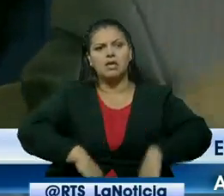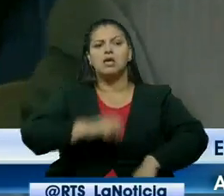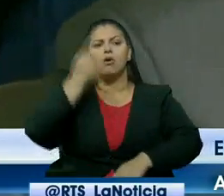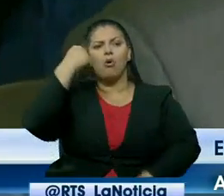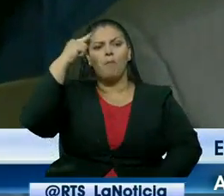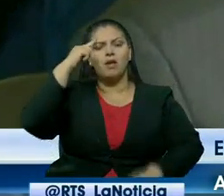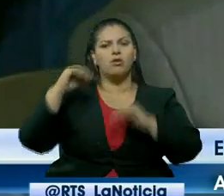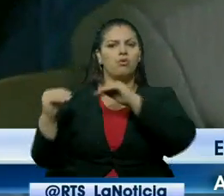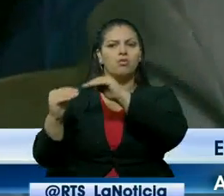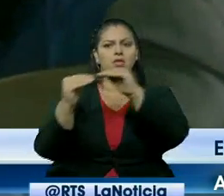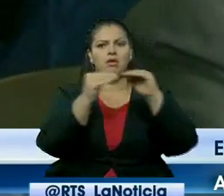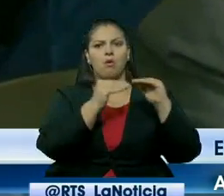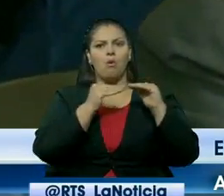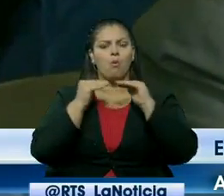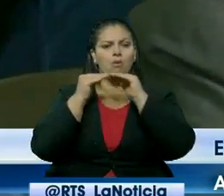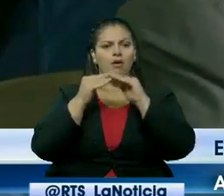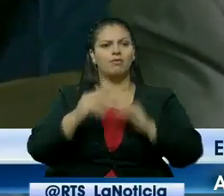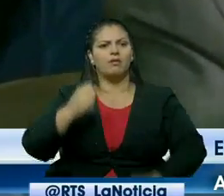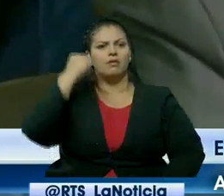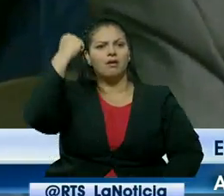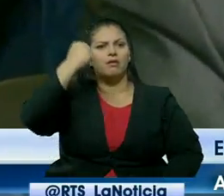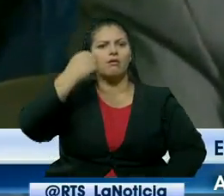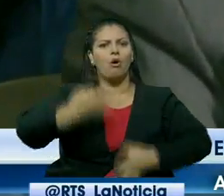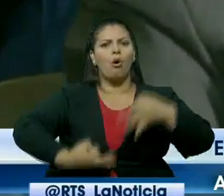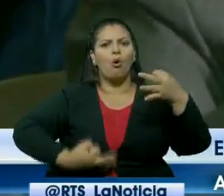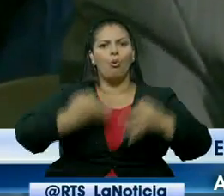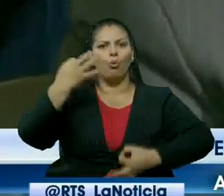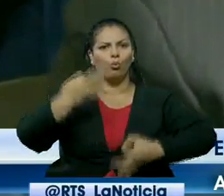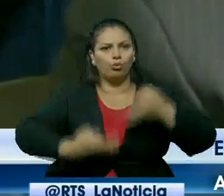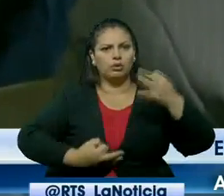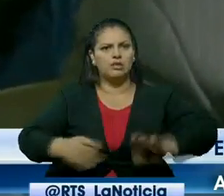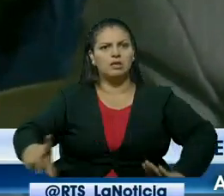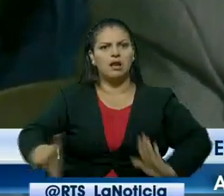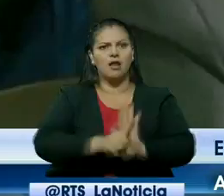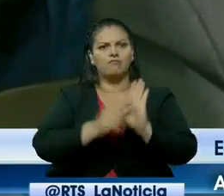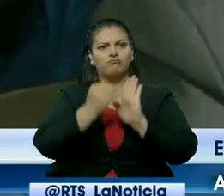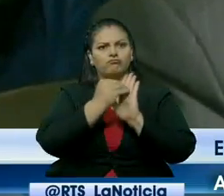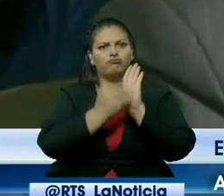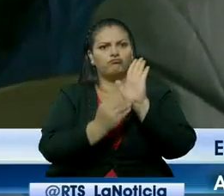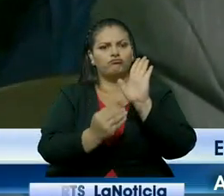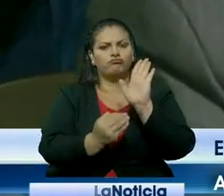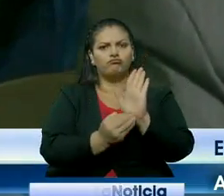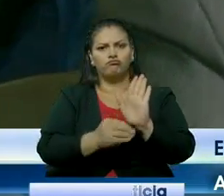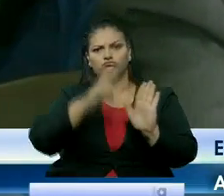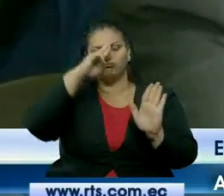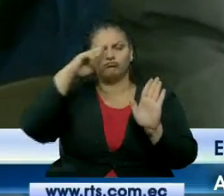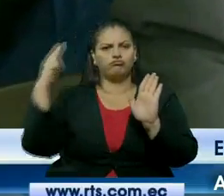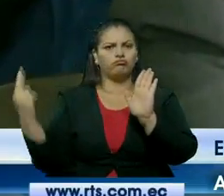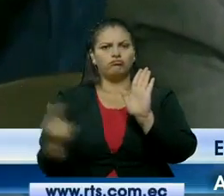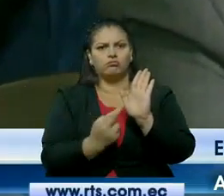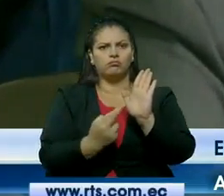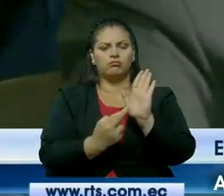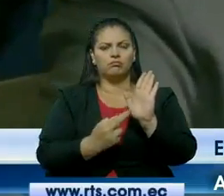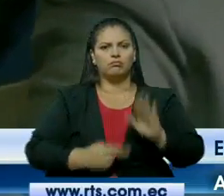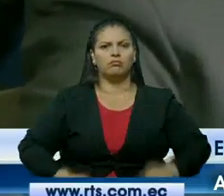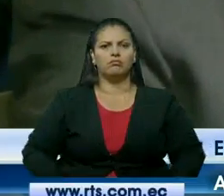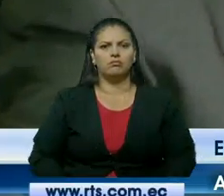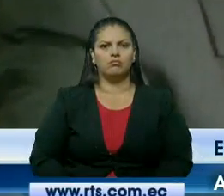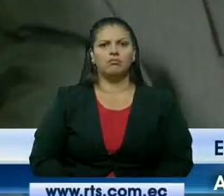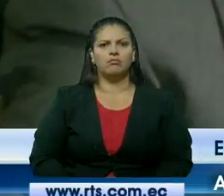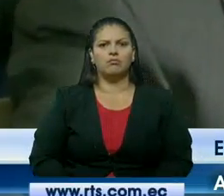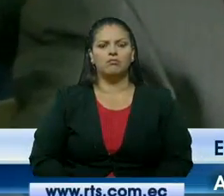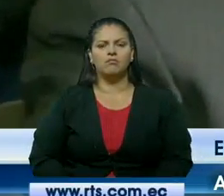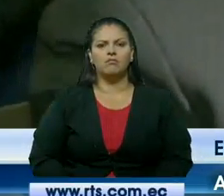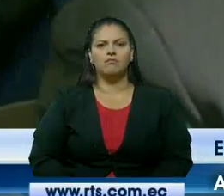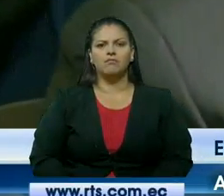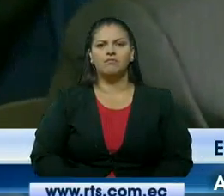de derechos y de justicia, donde tiene que prevalecer la ley y la norma. No es como dice él, donde hace incluso